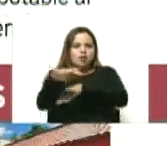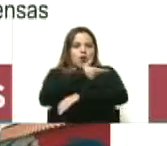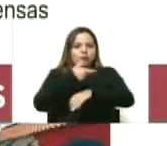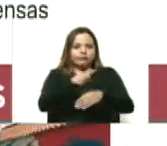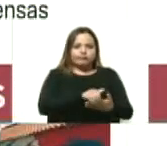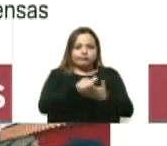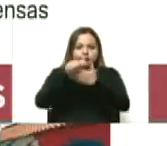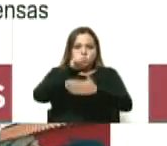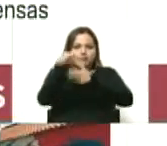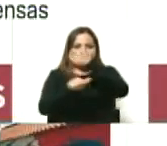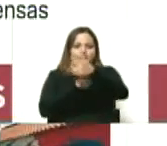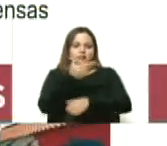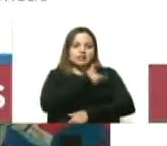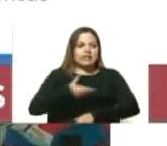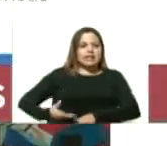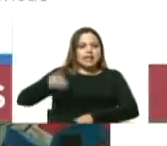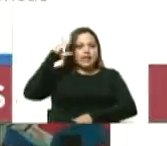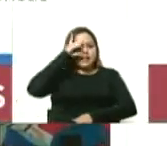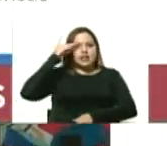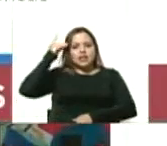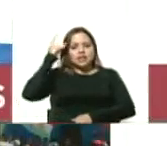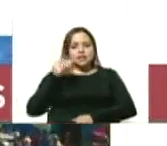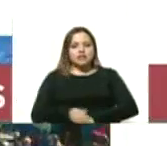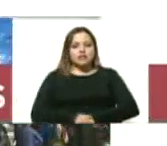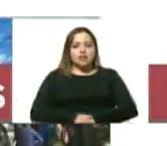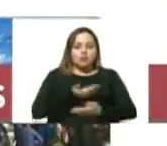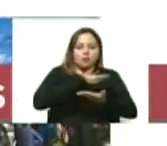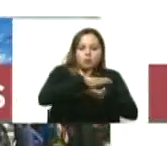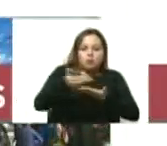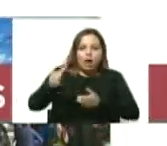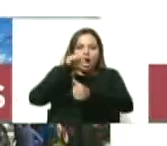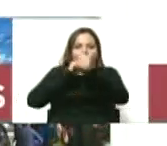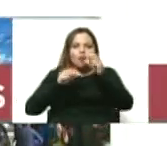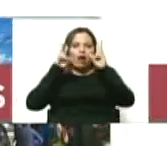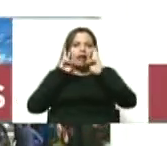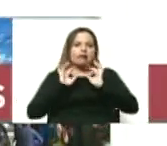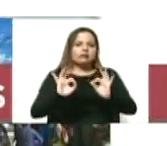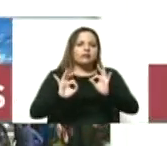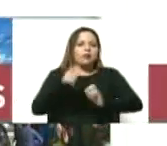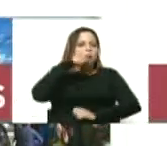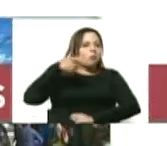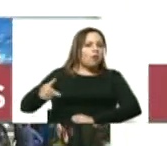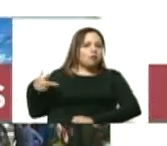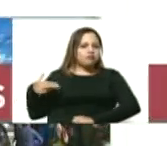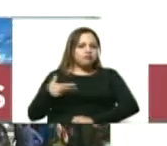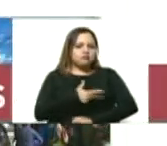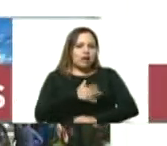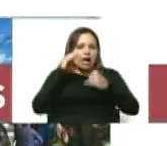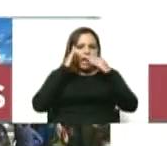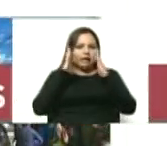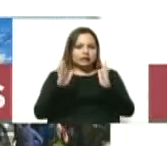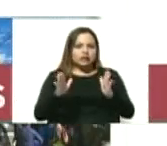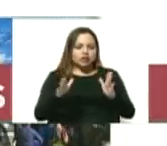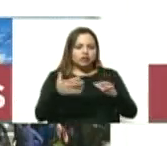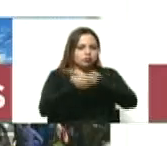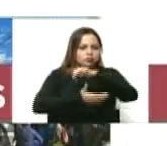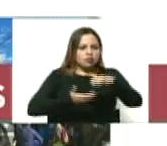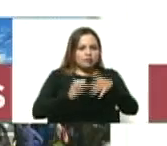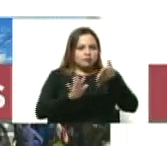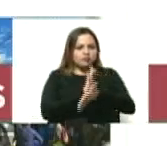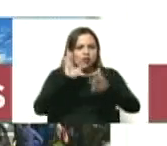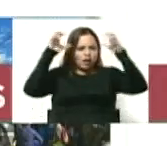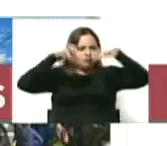vicepresidenta ejecutiva de la República, Delcy Rodríguez, para abastecer con agua potable al pueblo de las Tejerías, afectado por las